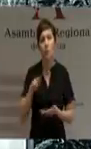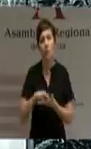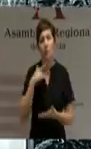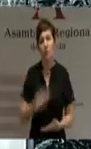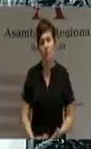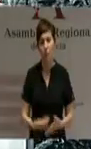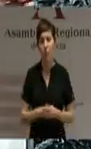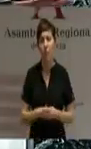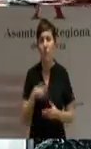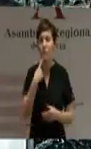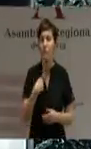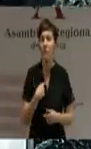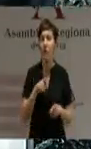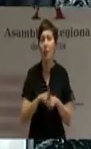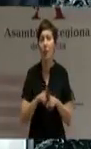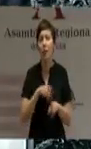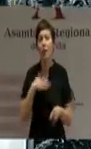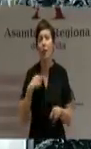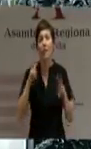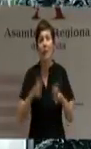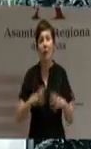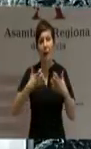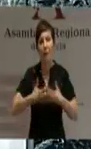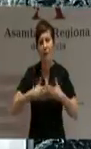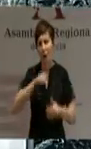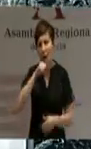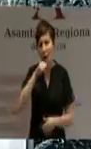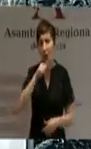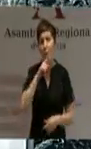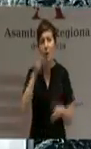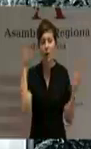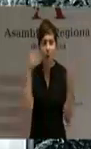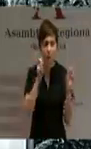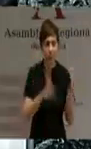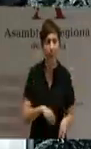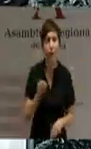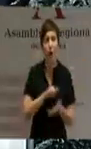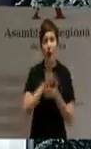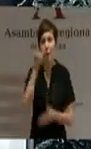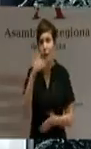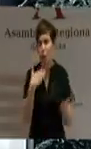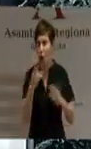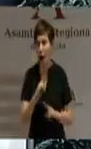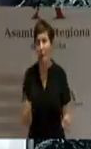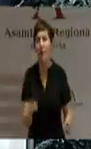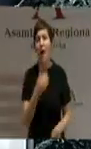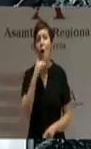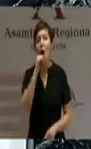pudiera decir ha pasado de puntillas por la desaladora, ha pasado de puntillas por el aeropuerto, ha pasado de puntillas por el